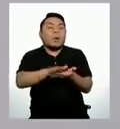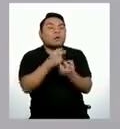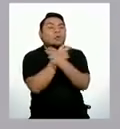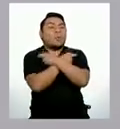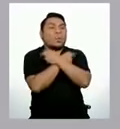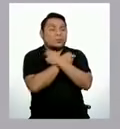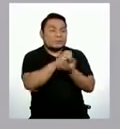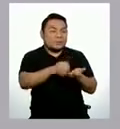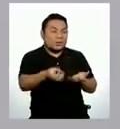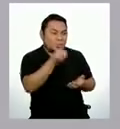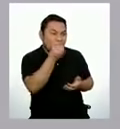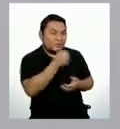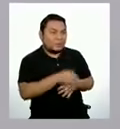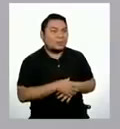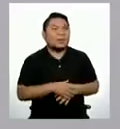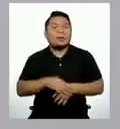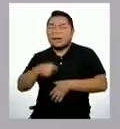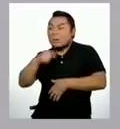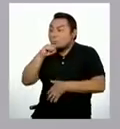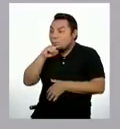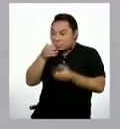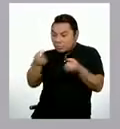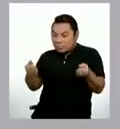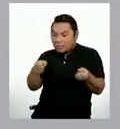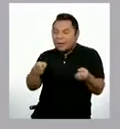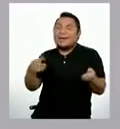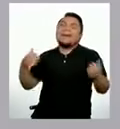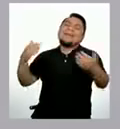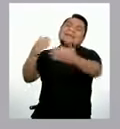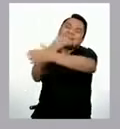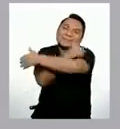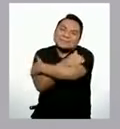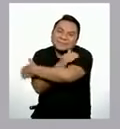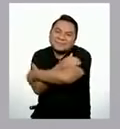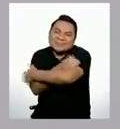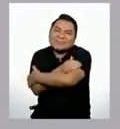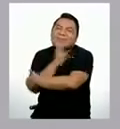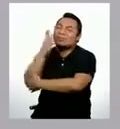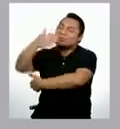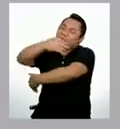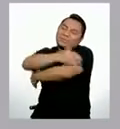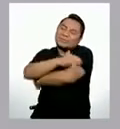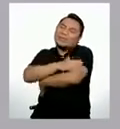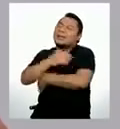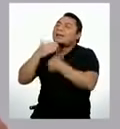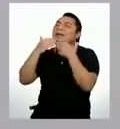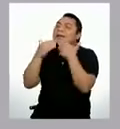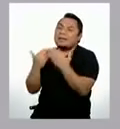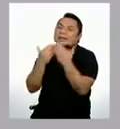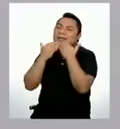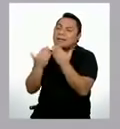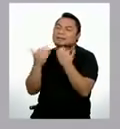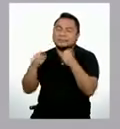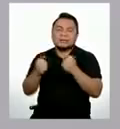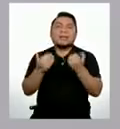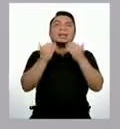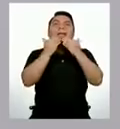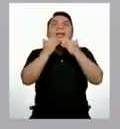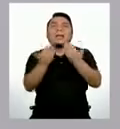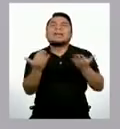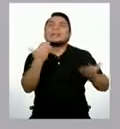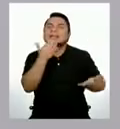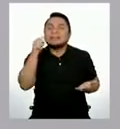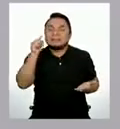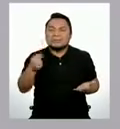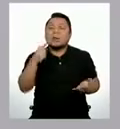huesos. La mujer, abrazando a su marido, le dice. ¡Ay, esposo! ¡Demos gracias entonces a